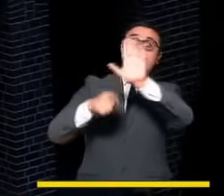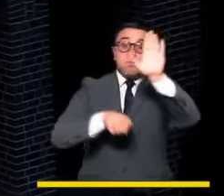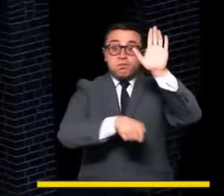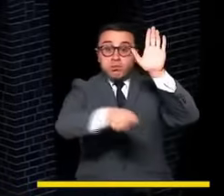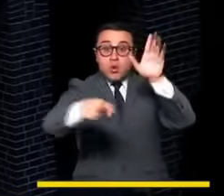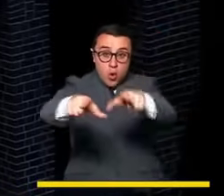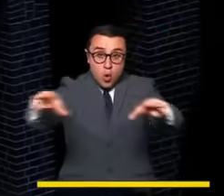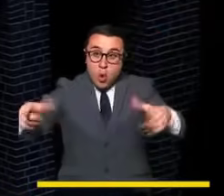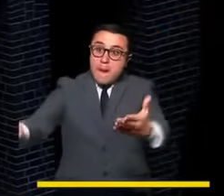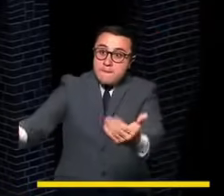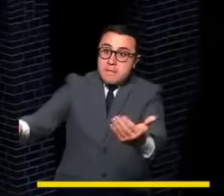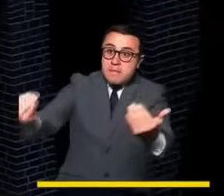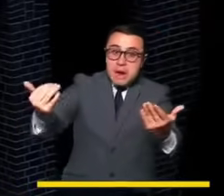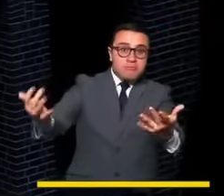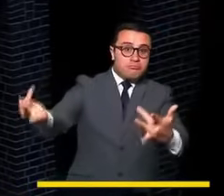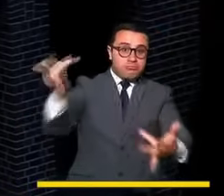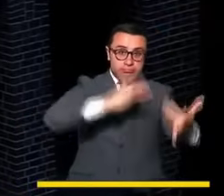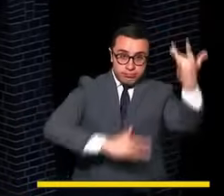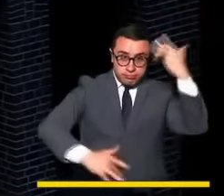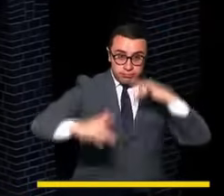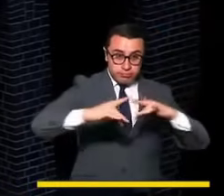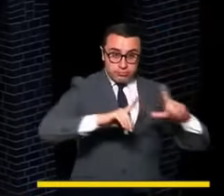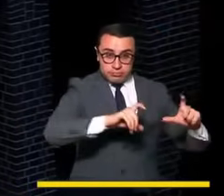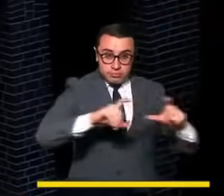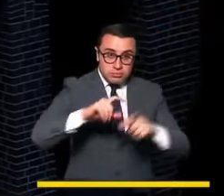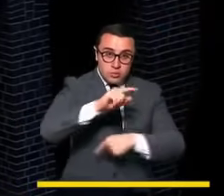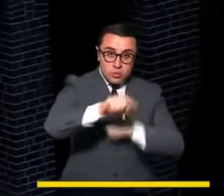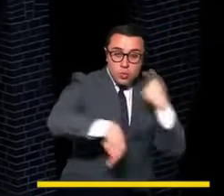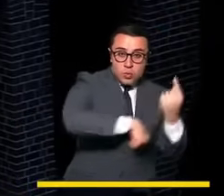una demanda de servicios turísticos en Colombia,